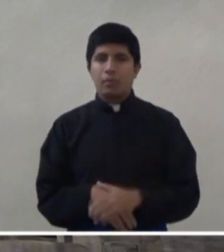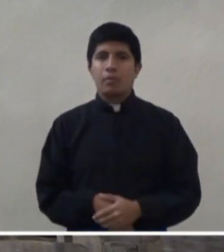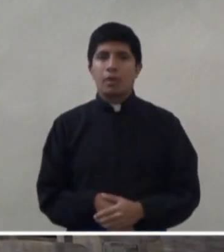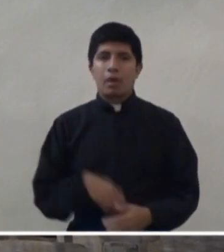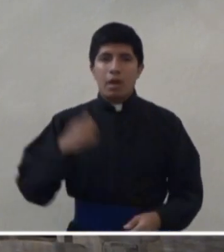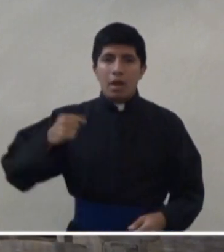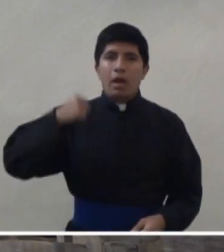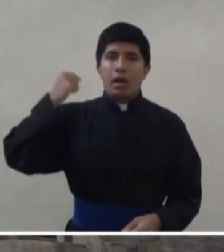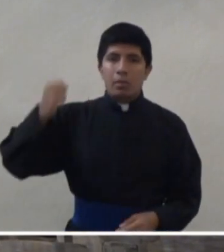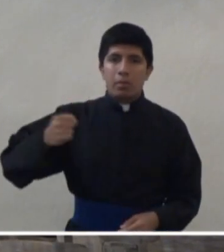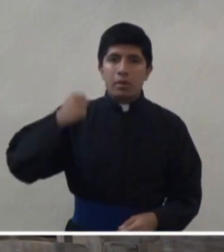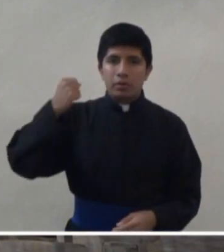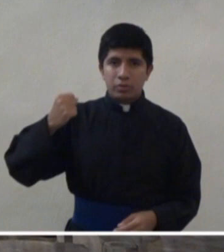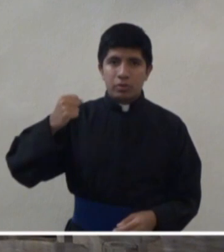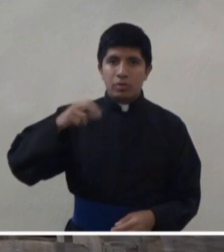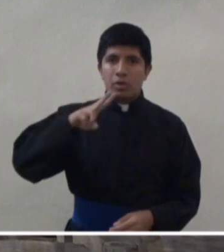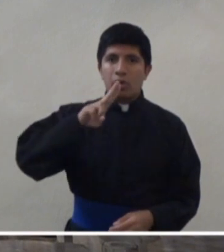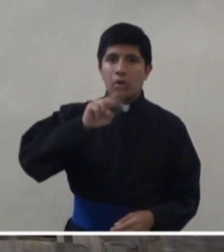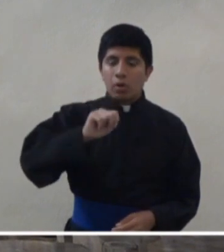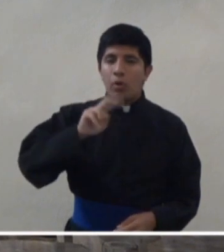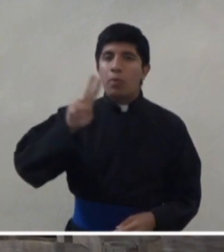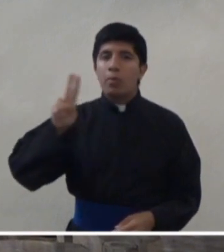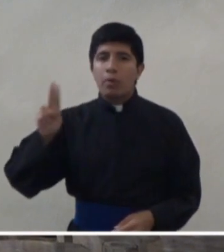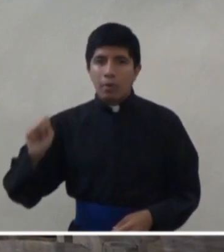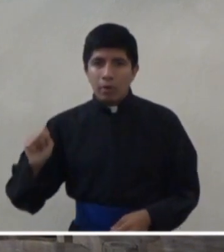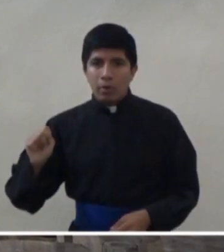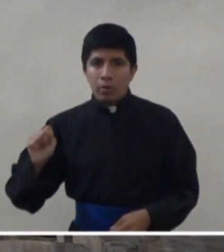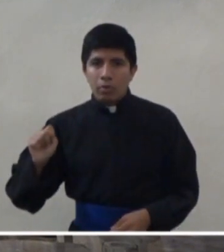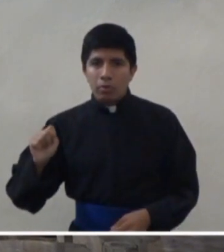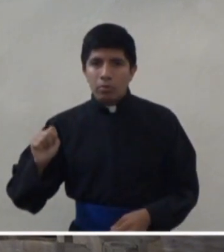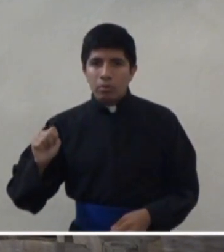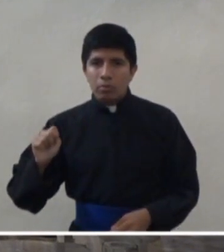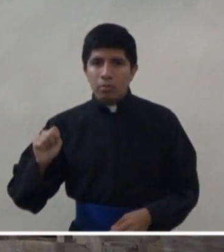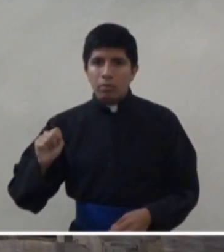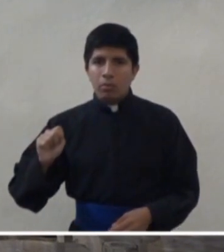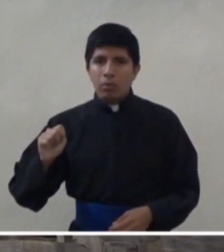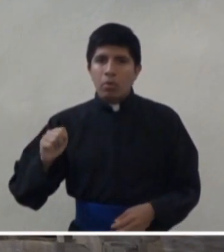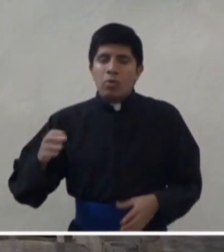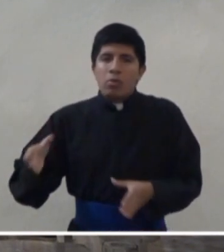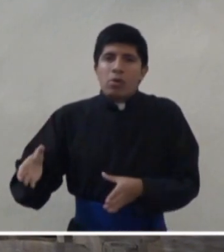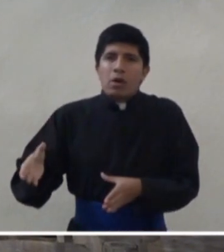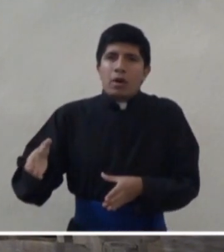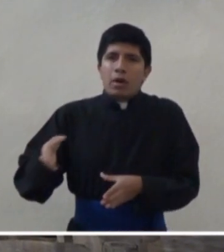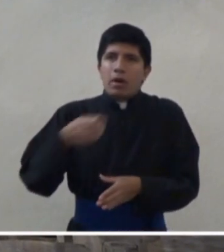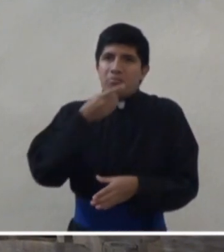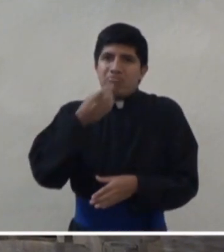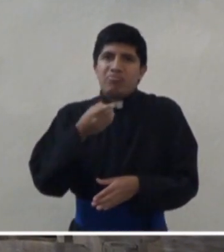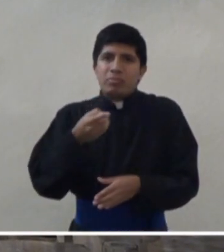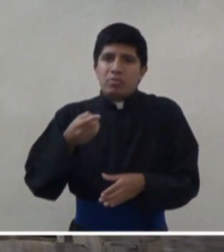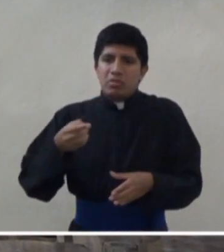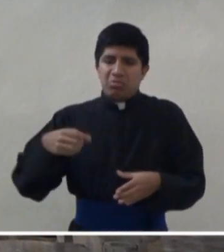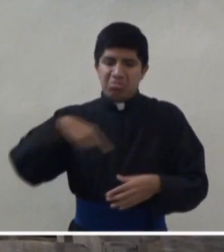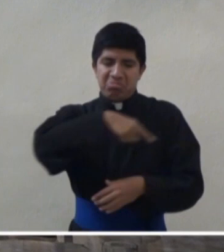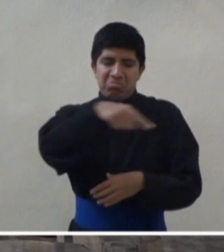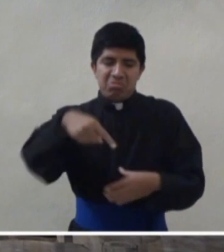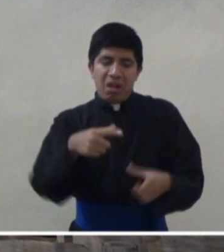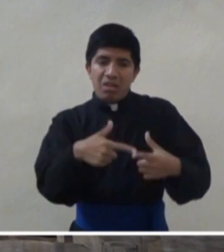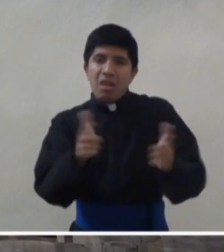pastor nunca se conforma con decir: este es mi